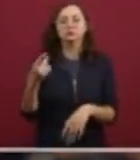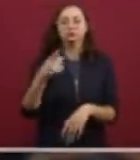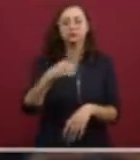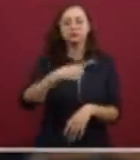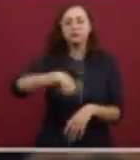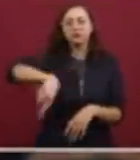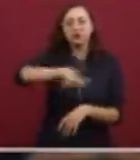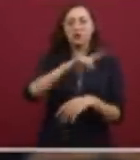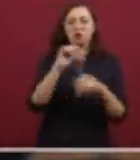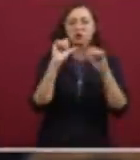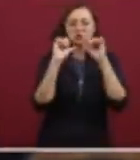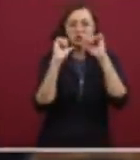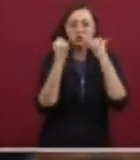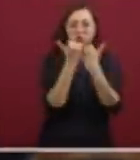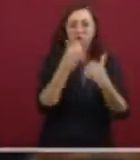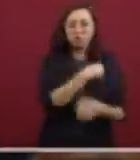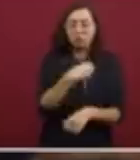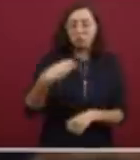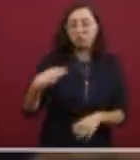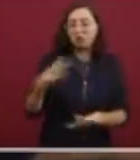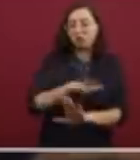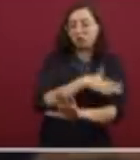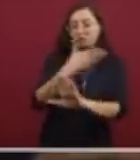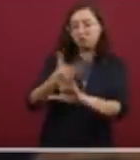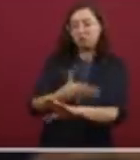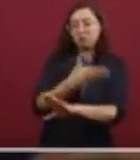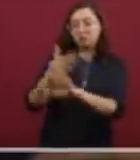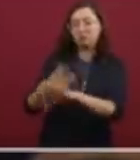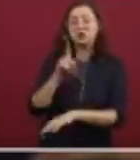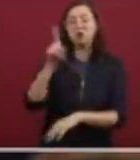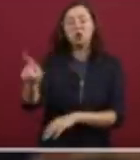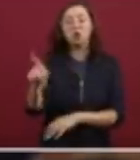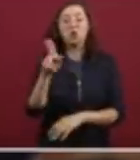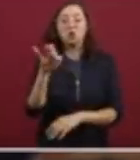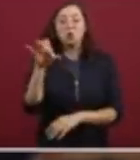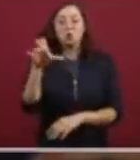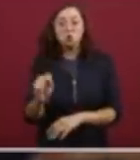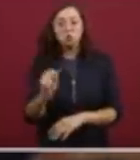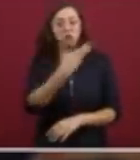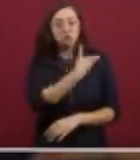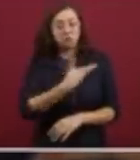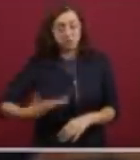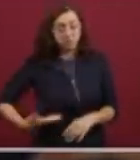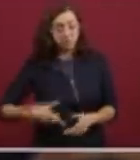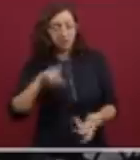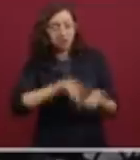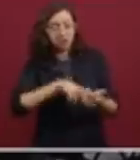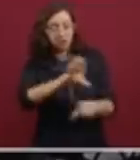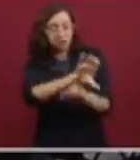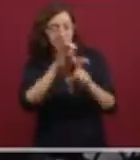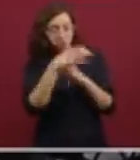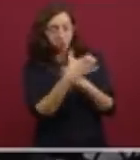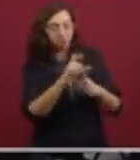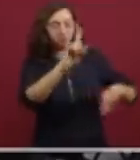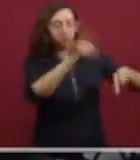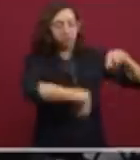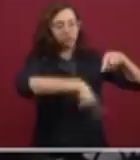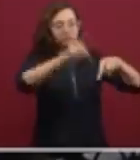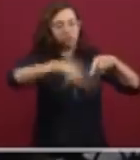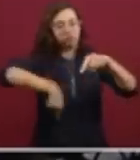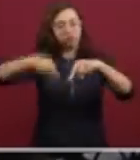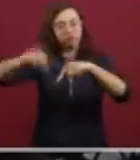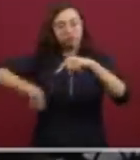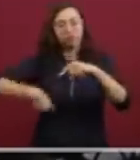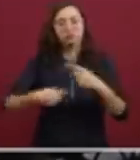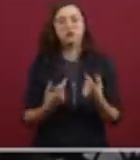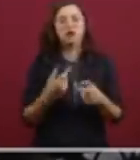opositores, ya que el juez 24 de lo civil, Luis de Gives, destituyó a los presidentes de la Comisión del Consejo de Administración y